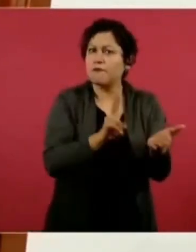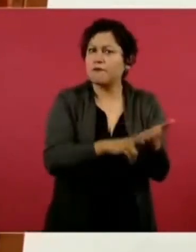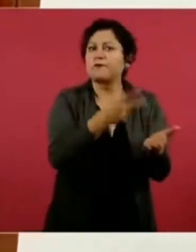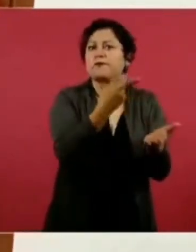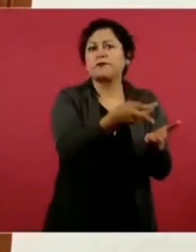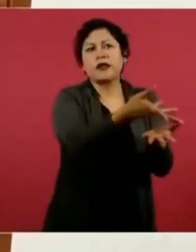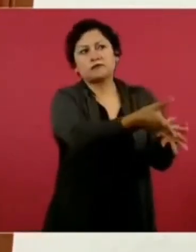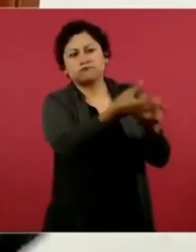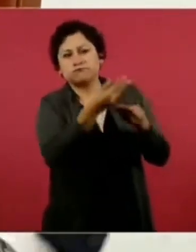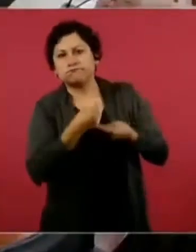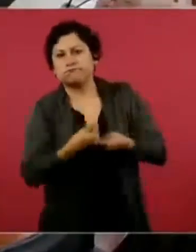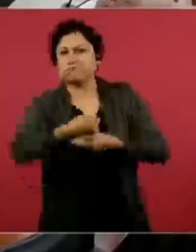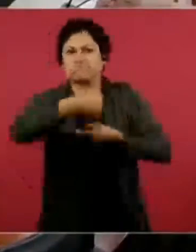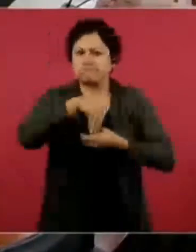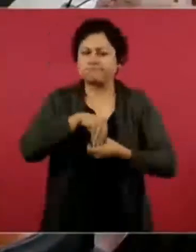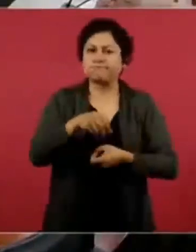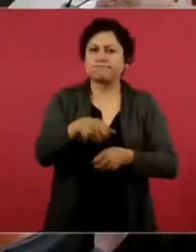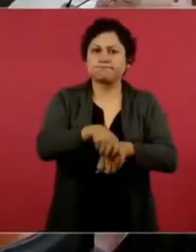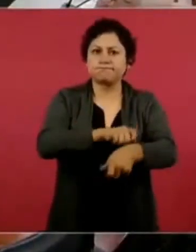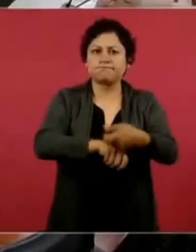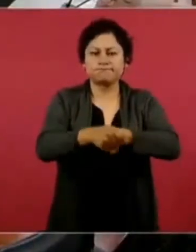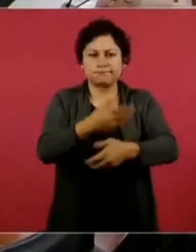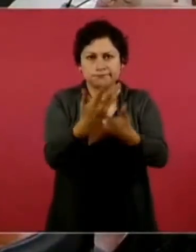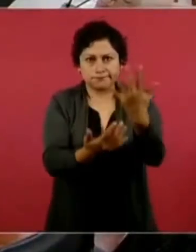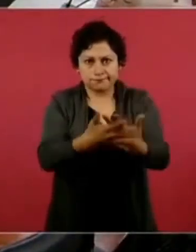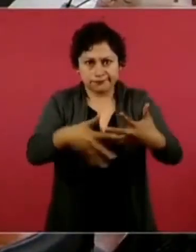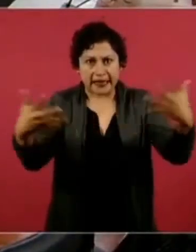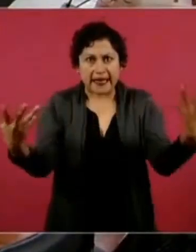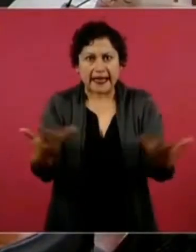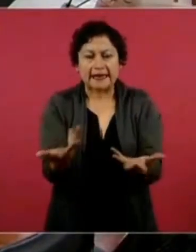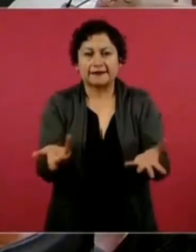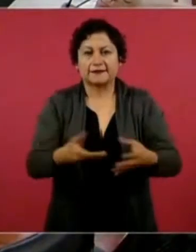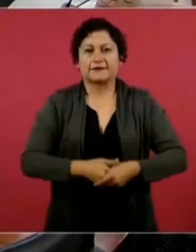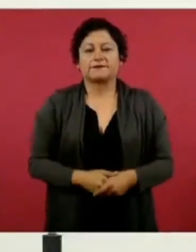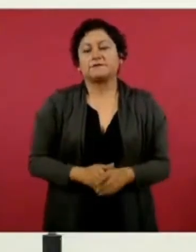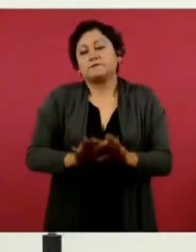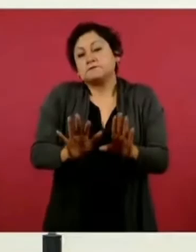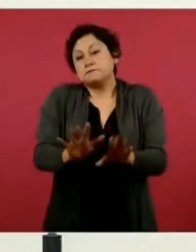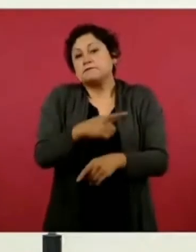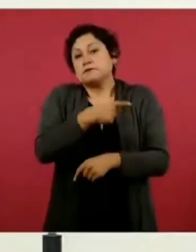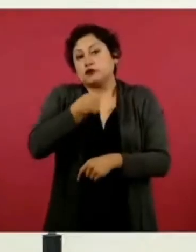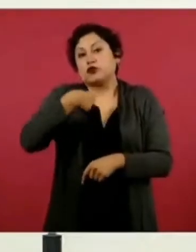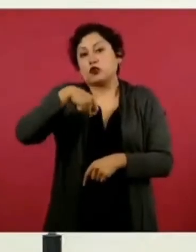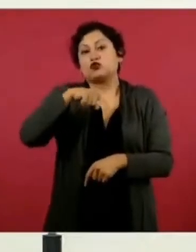resulta que triunfamos por la vía pacífica, por la vía legal,